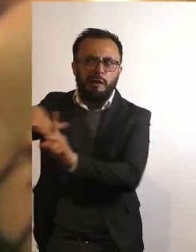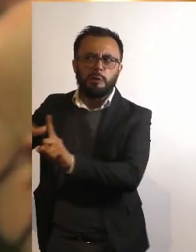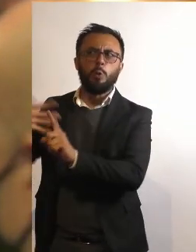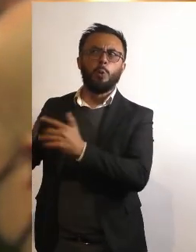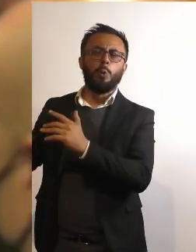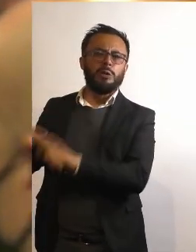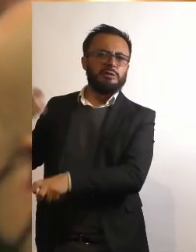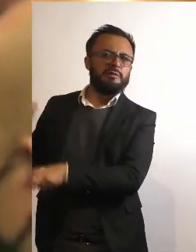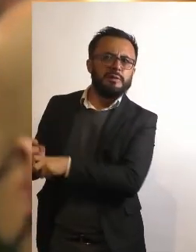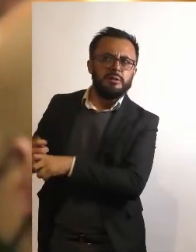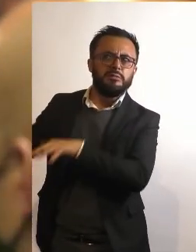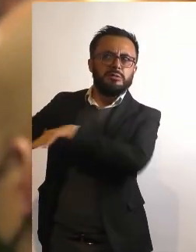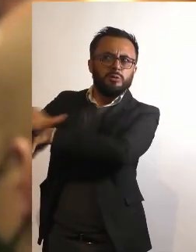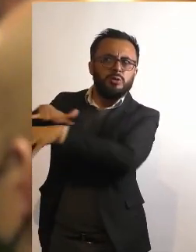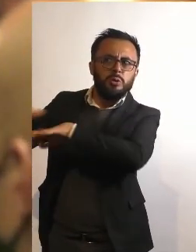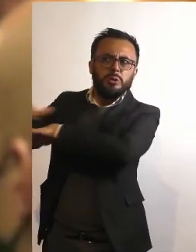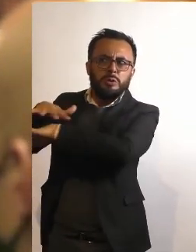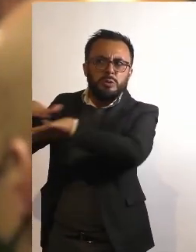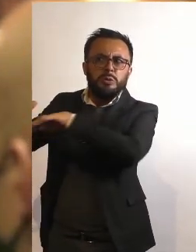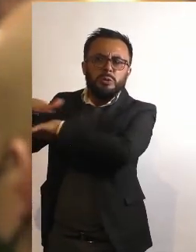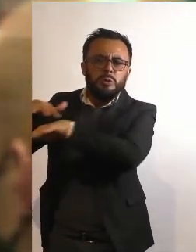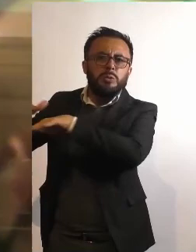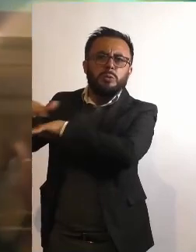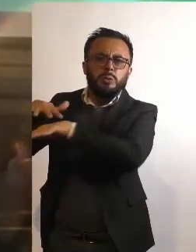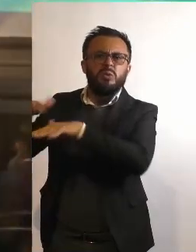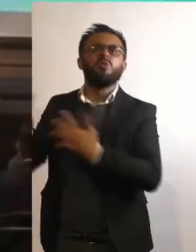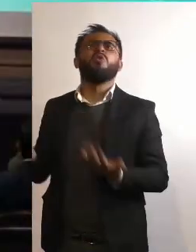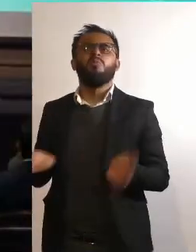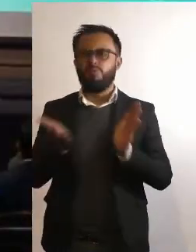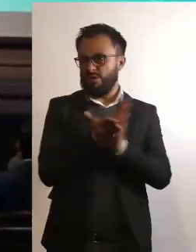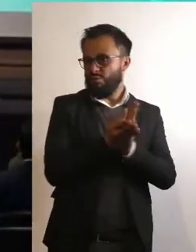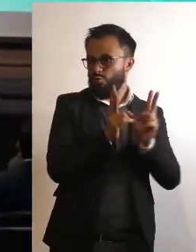ese proceso dentro de nuestros estudiantes?